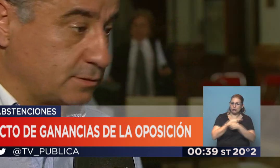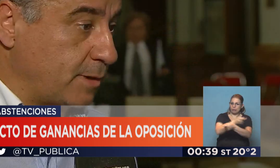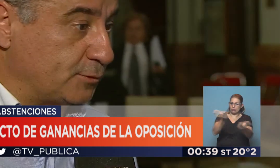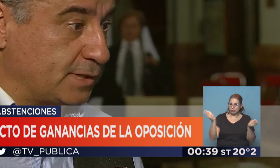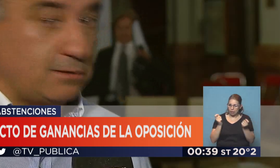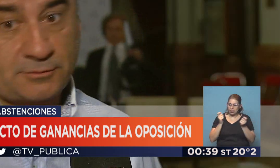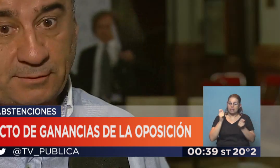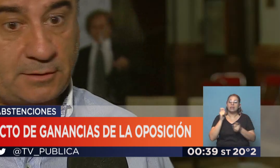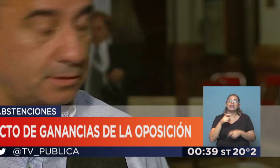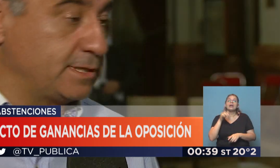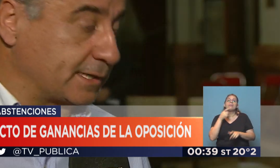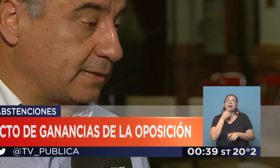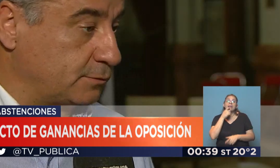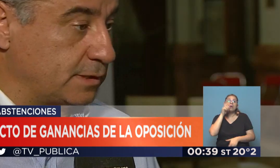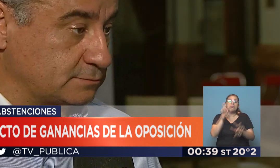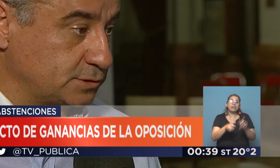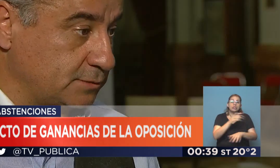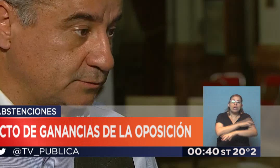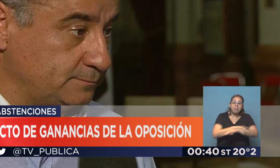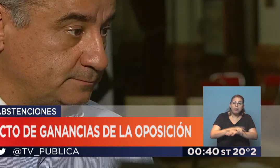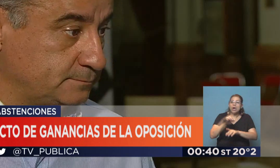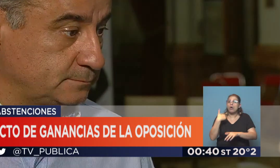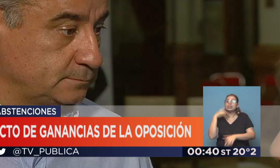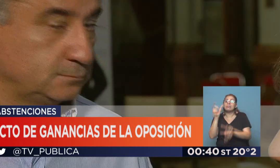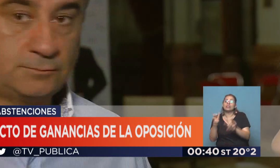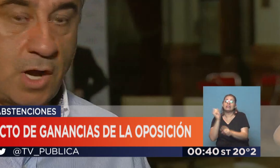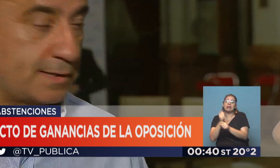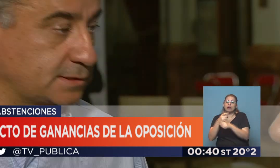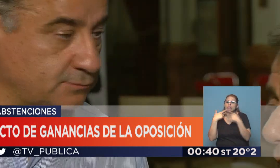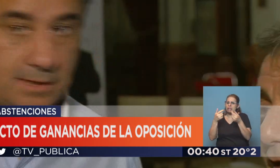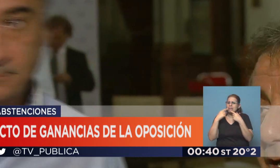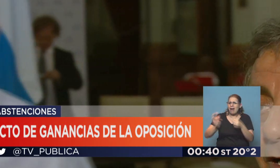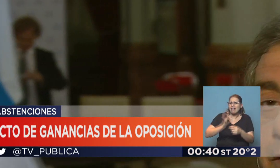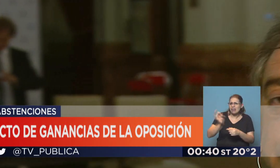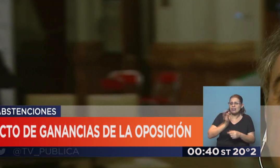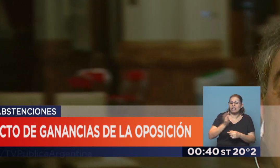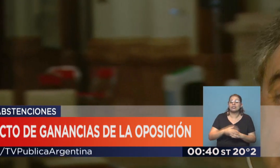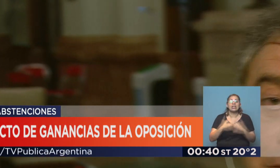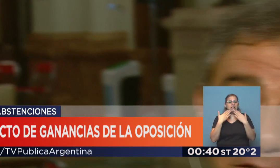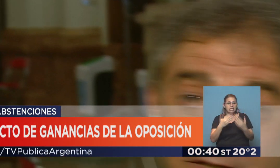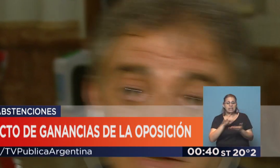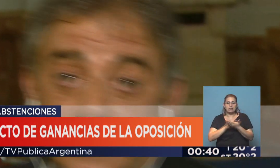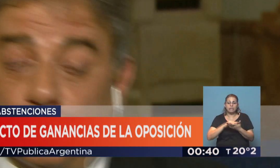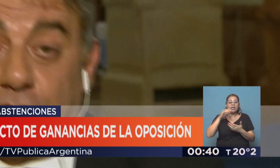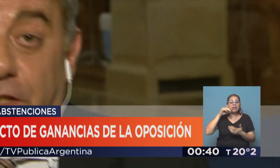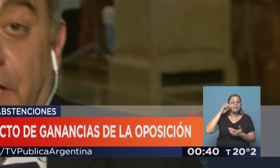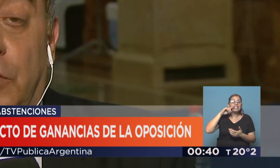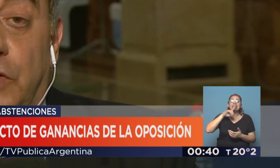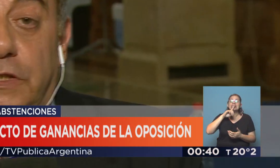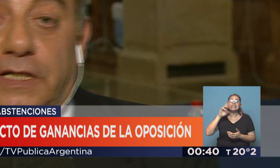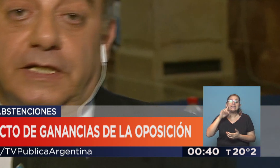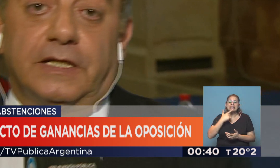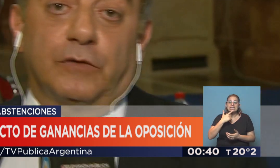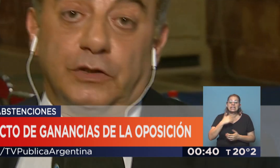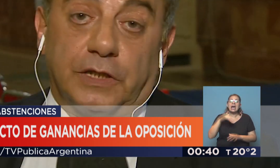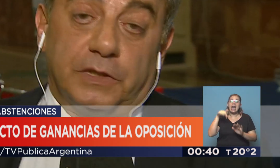argentinos, los sectores más postergados y los trabajadores que lo venían reclamando desde hace mucho tiempo. Muchas gracias, diputado. No, gracias a usted. El diputado De Petris, otra de las